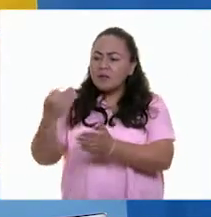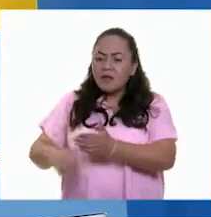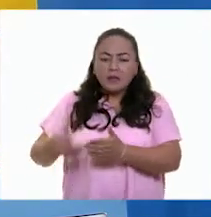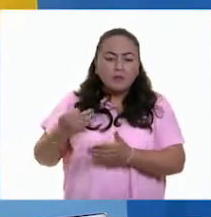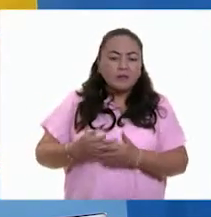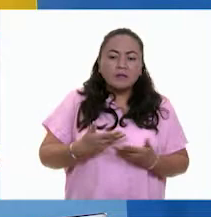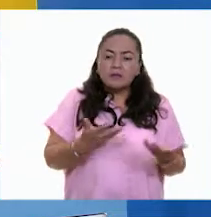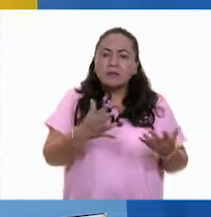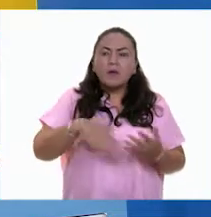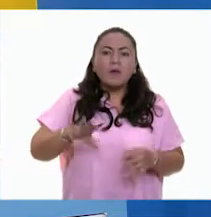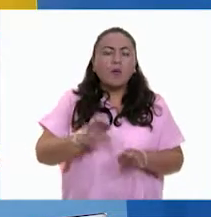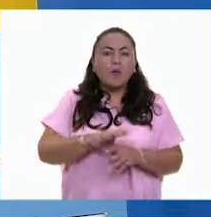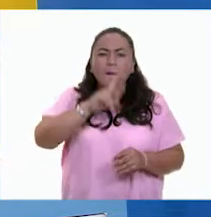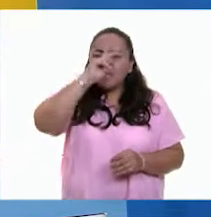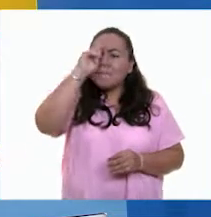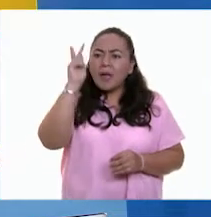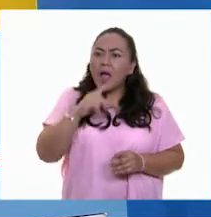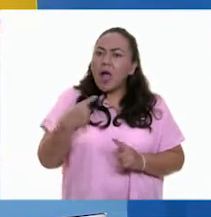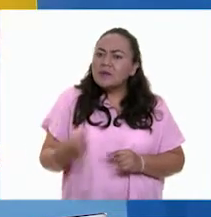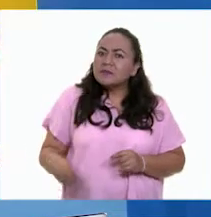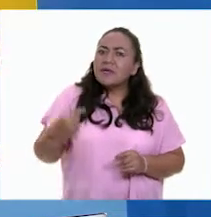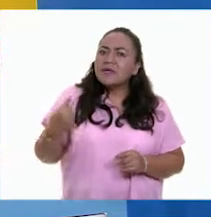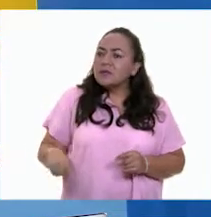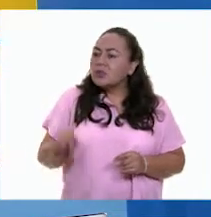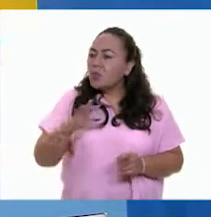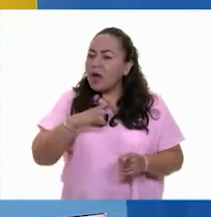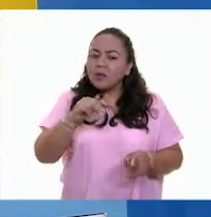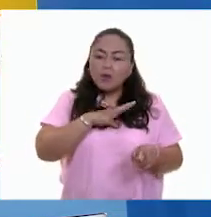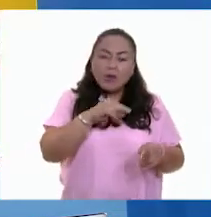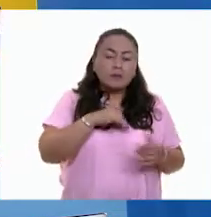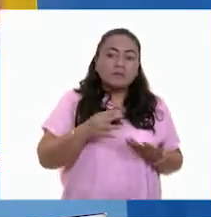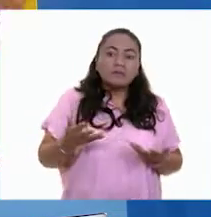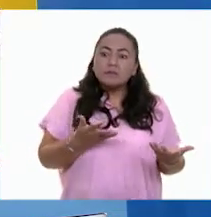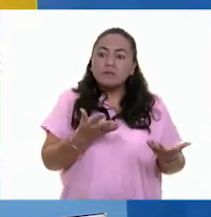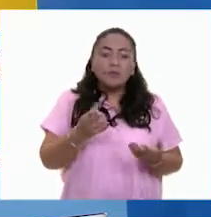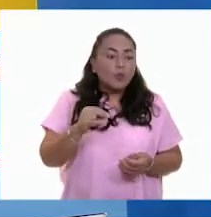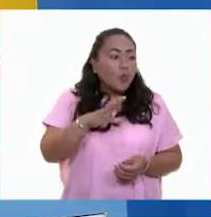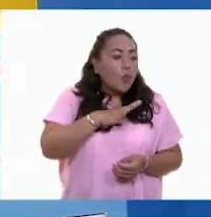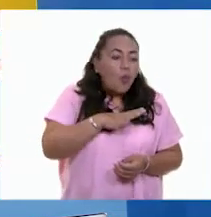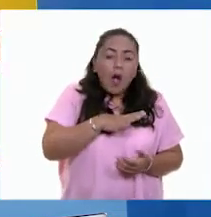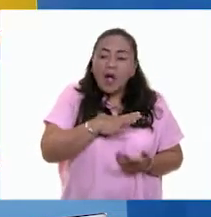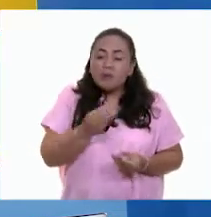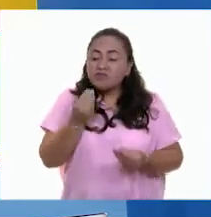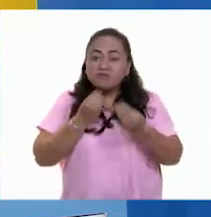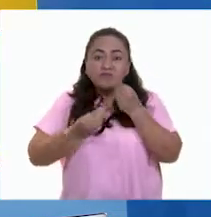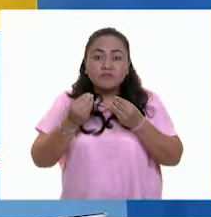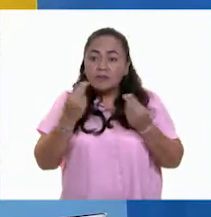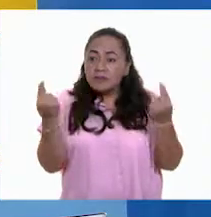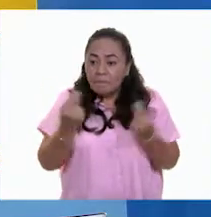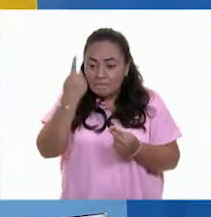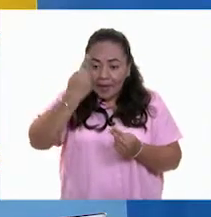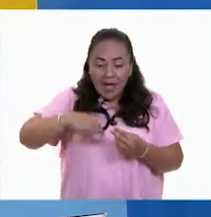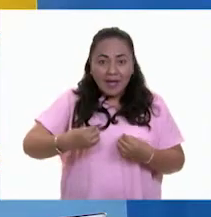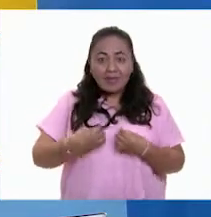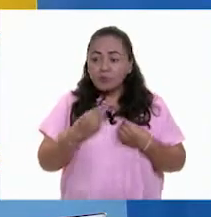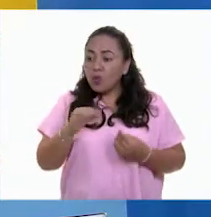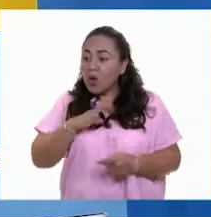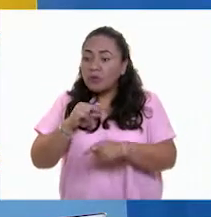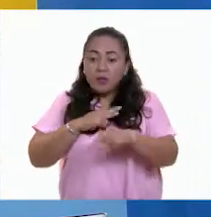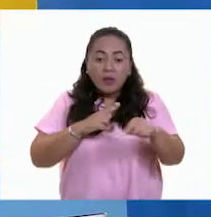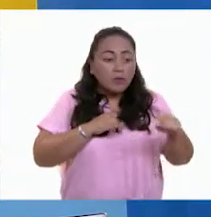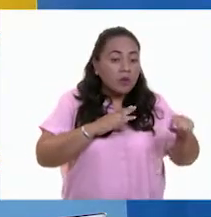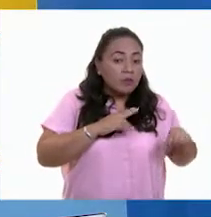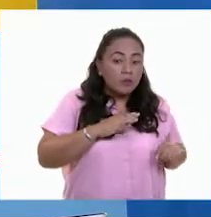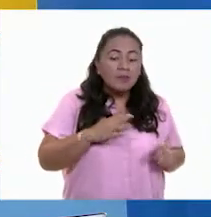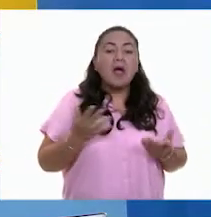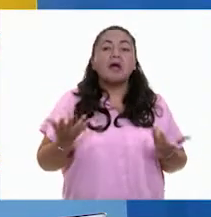población de forma intensa y prolongada. Por ello, al existir un desabasto de alimentos que son necesarios para vivir, la